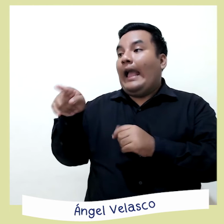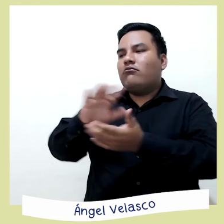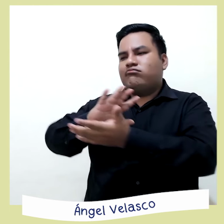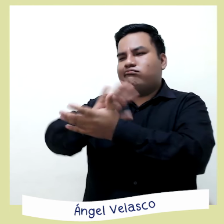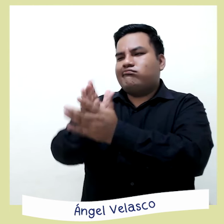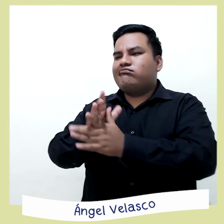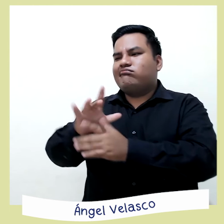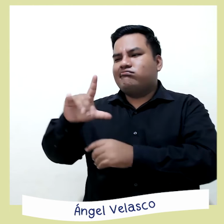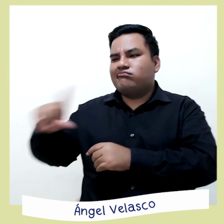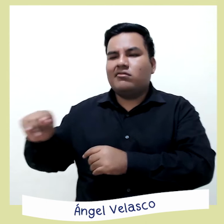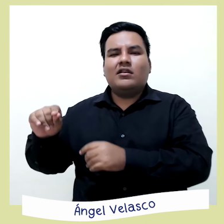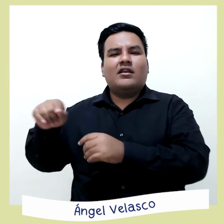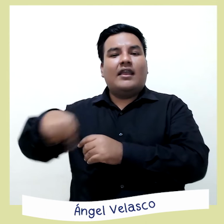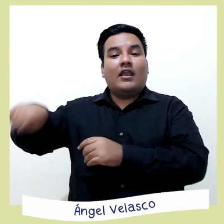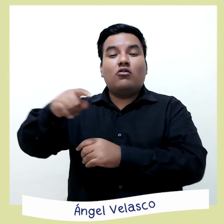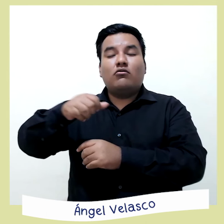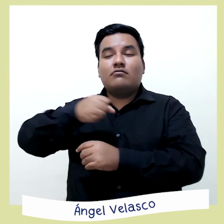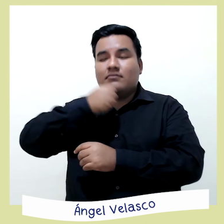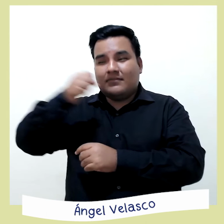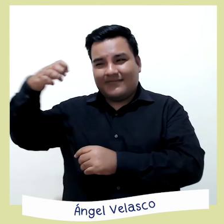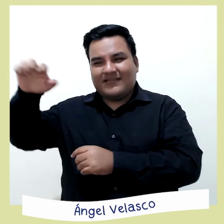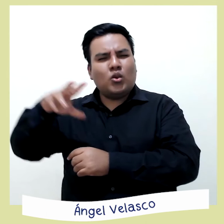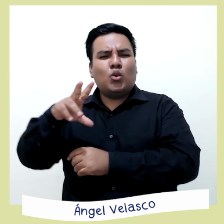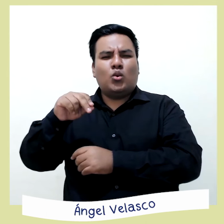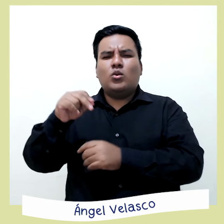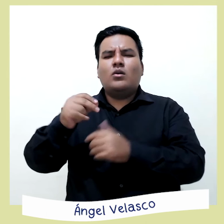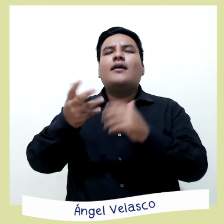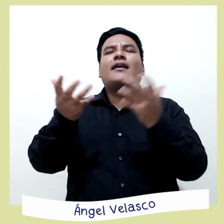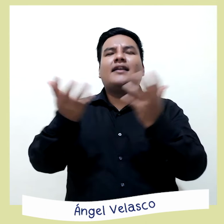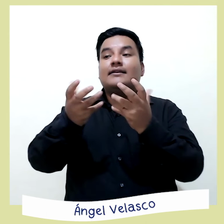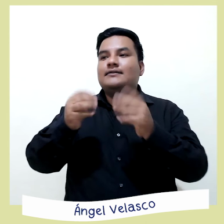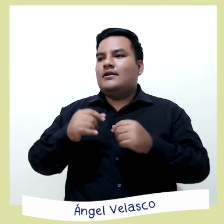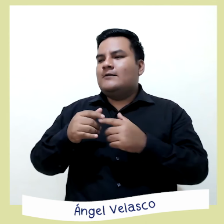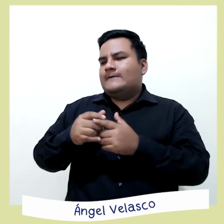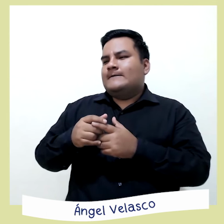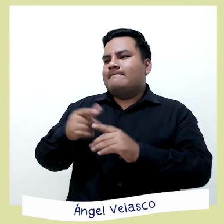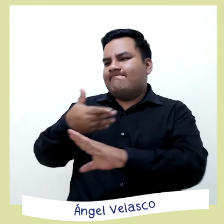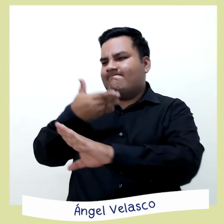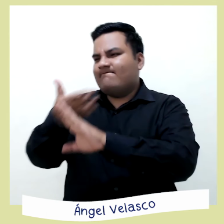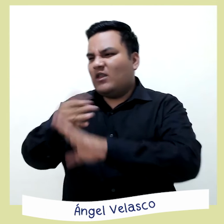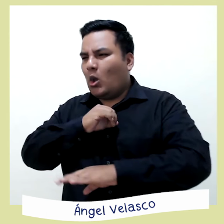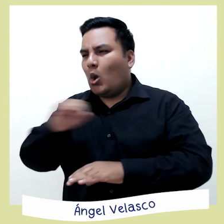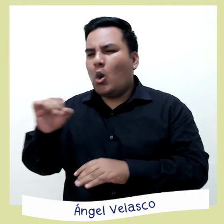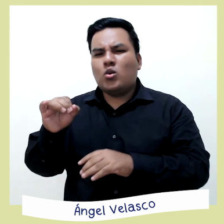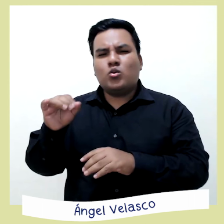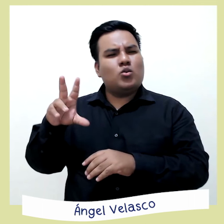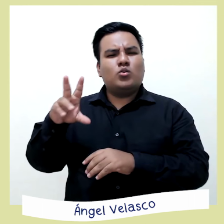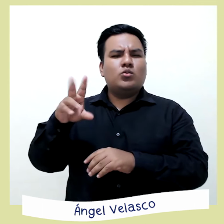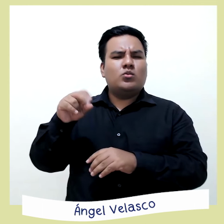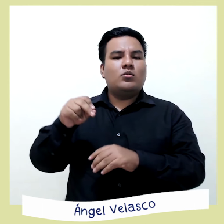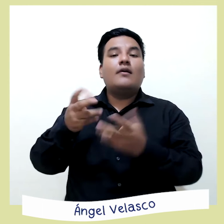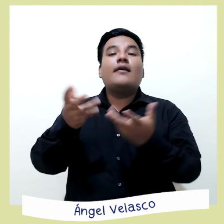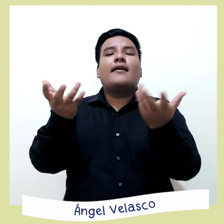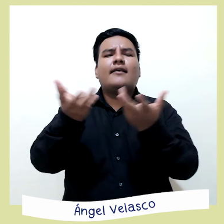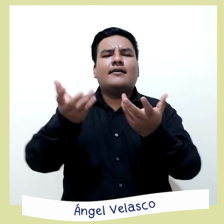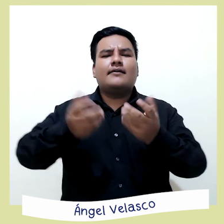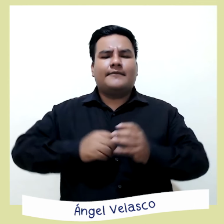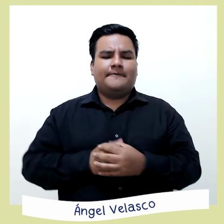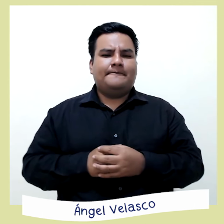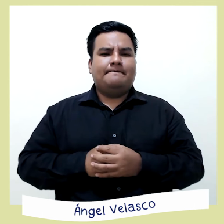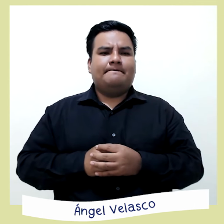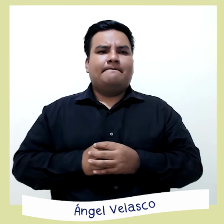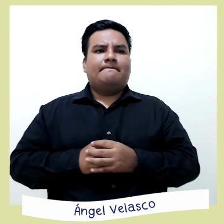pudieras contestarnos qué acciones se podrían realizar para erradicar el rechazo a las personas mayores y cómo